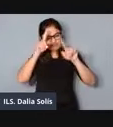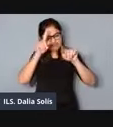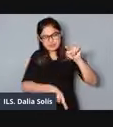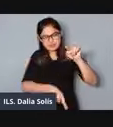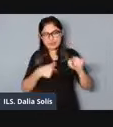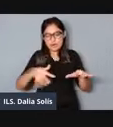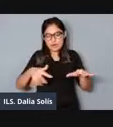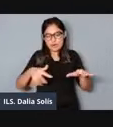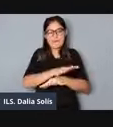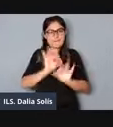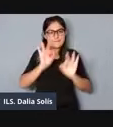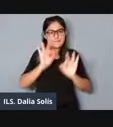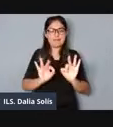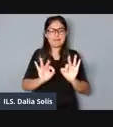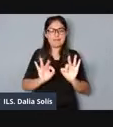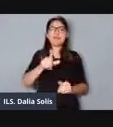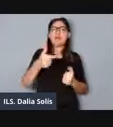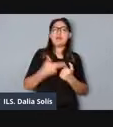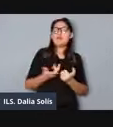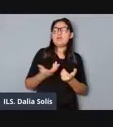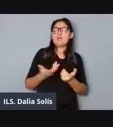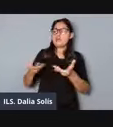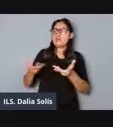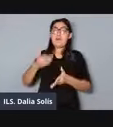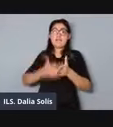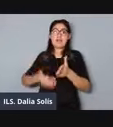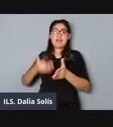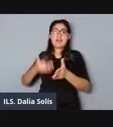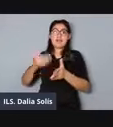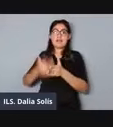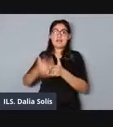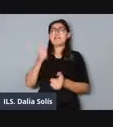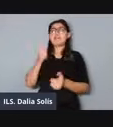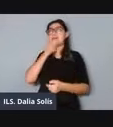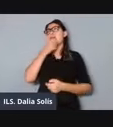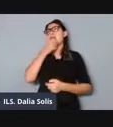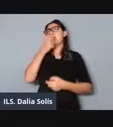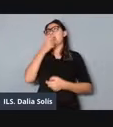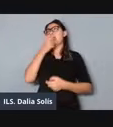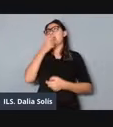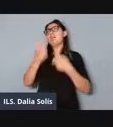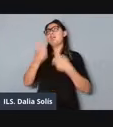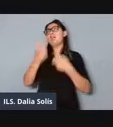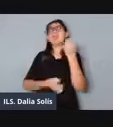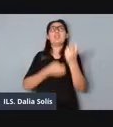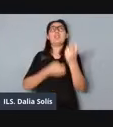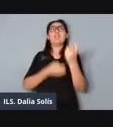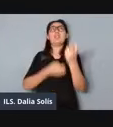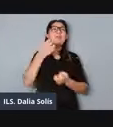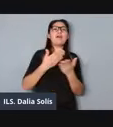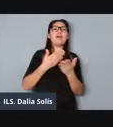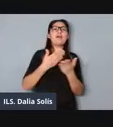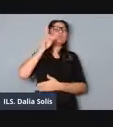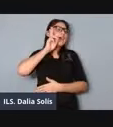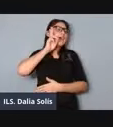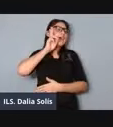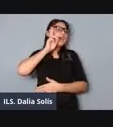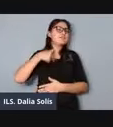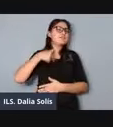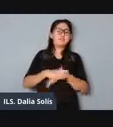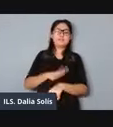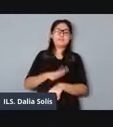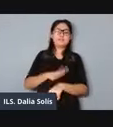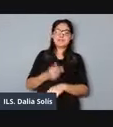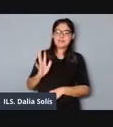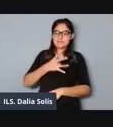de las que solo te estás quejando, solo estamos rumiando el dolor de no haberlo hecho o no